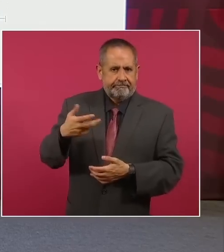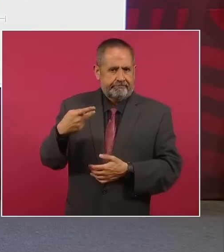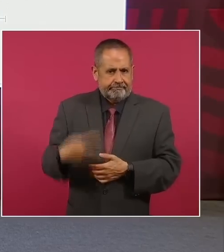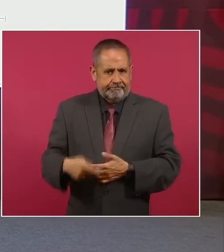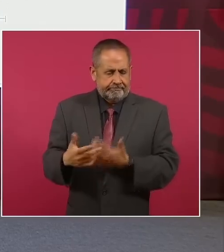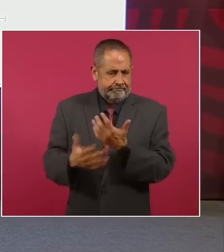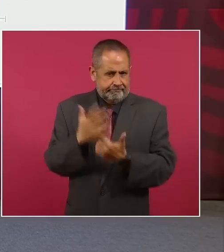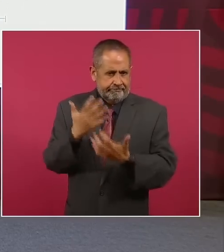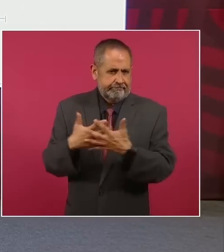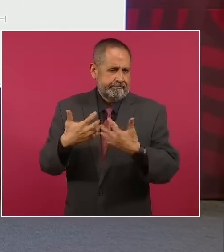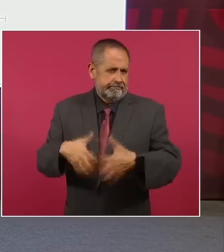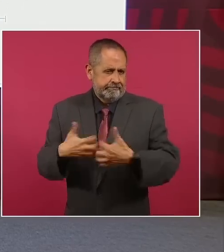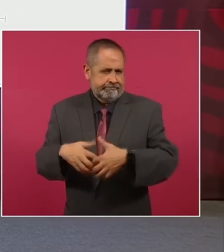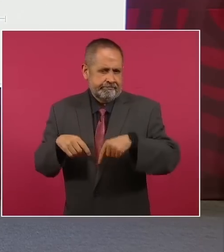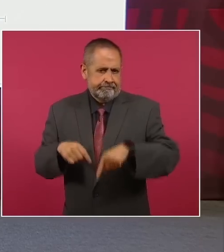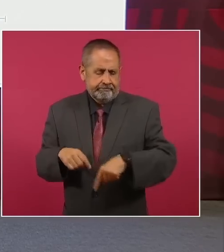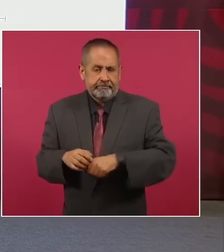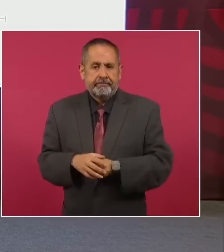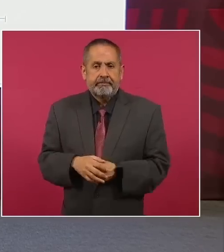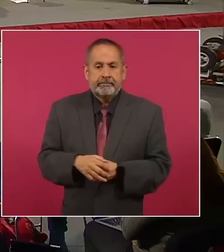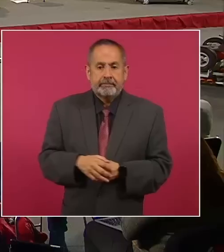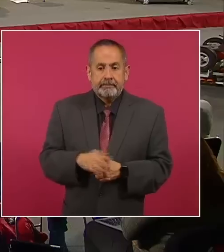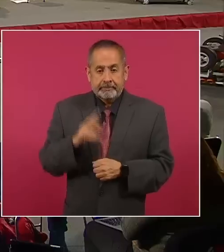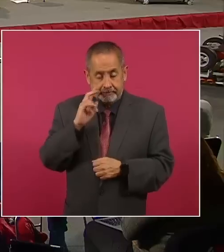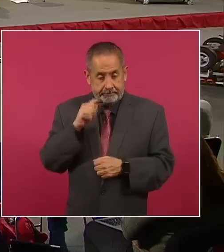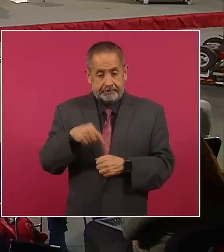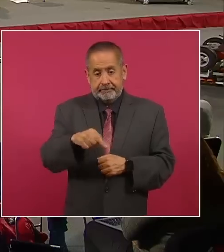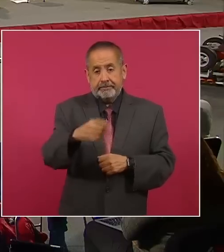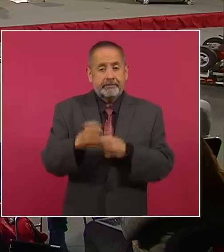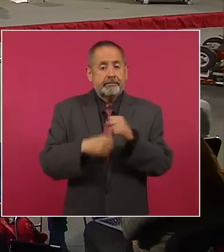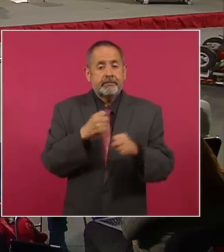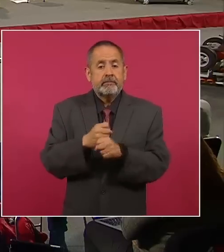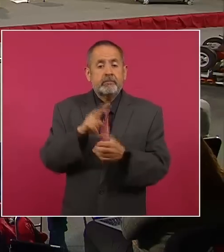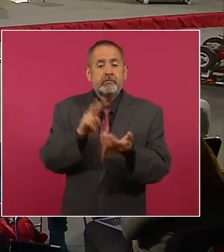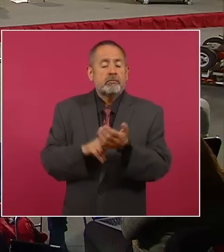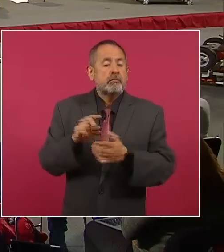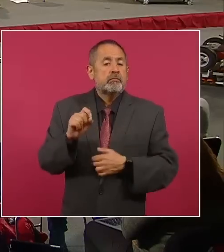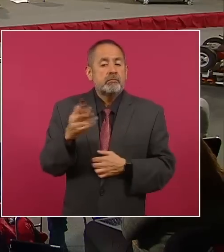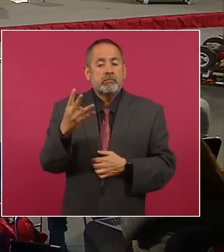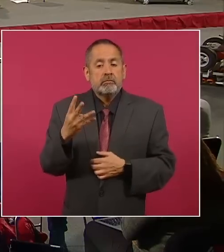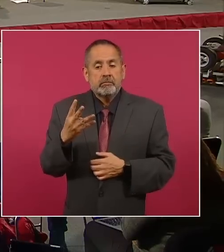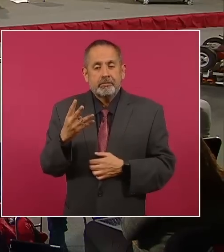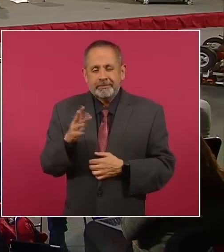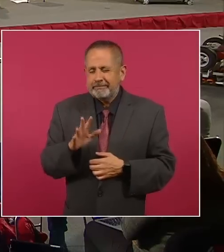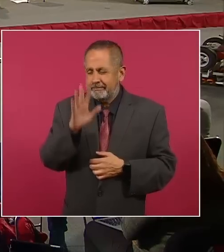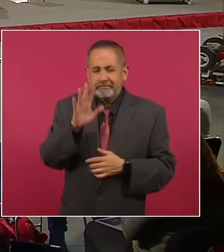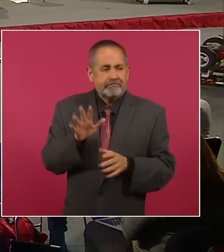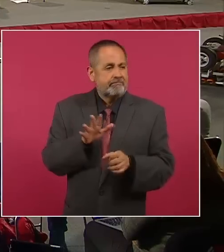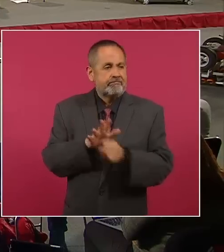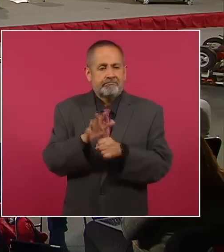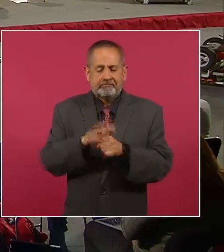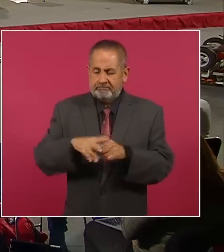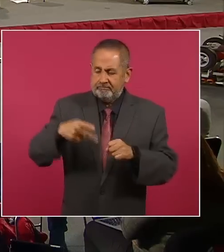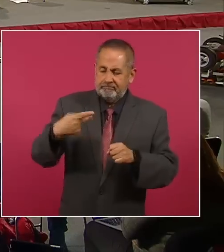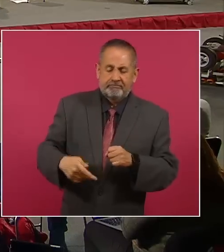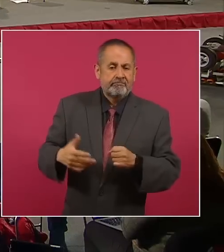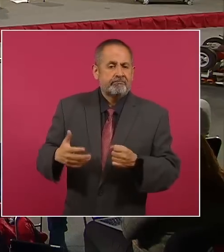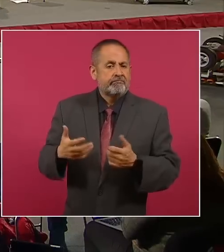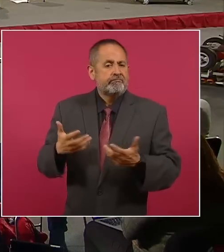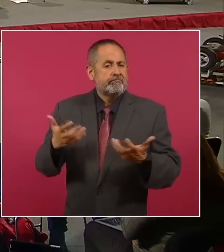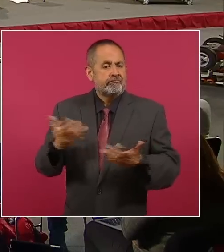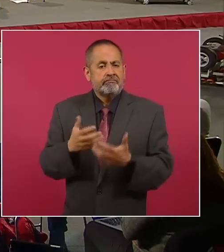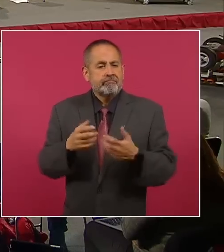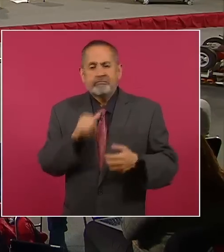232,000. Para cerrar en el 24, prácticamente ya con la autosuficiencia en combustibles en el